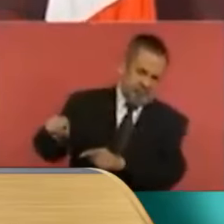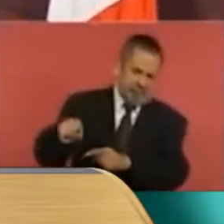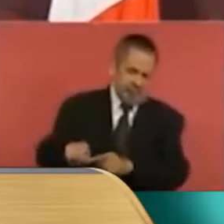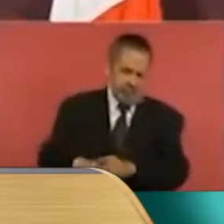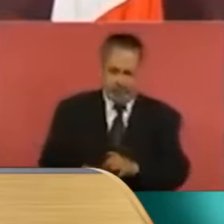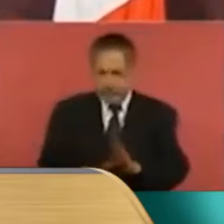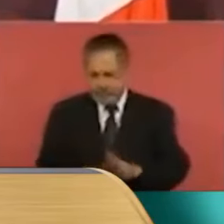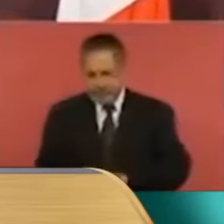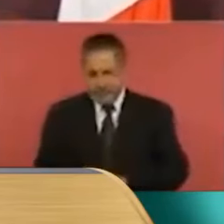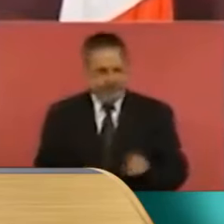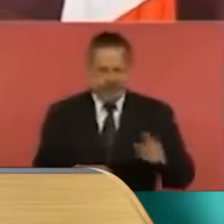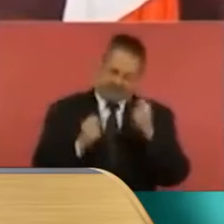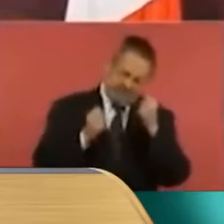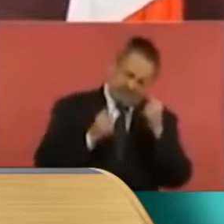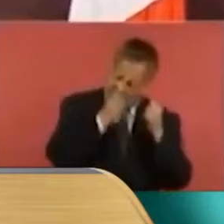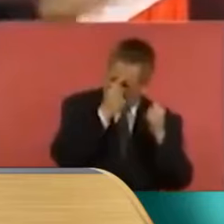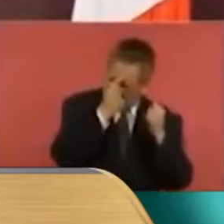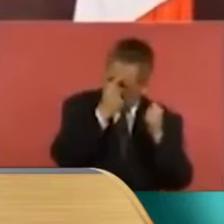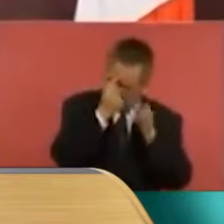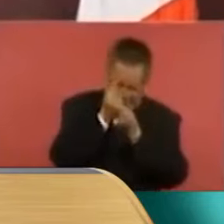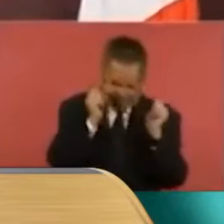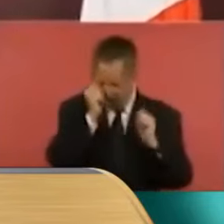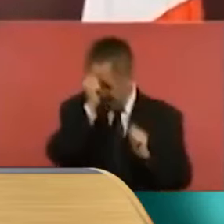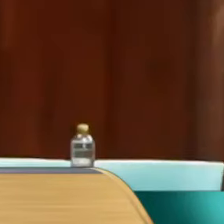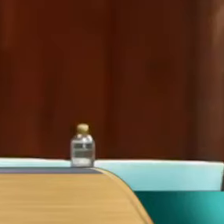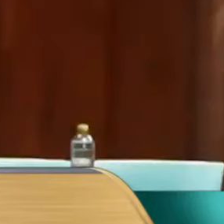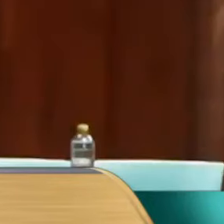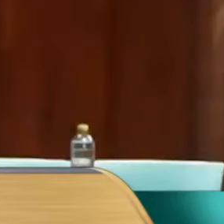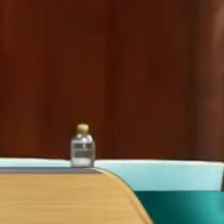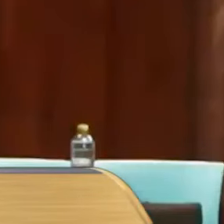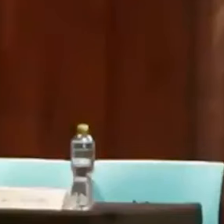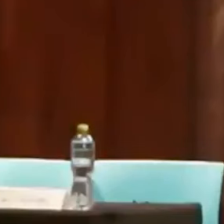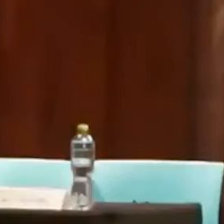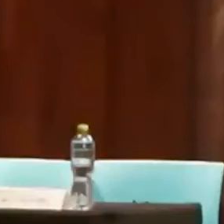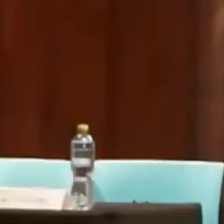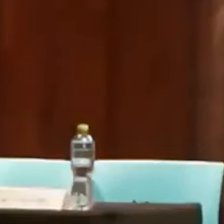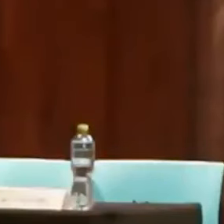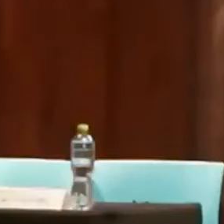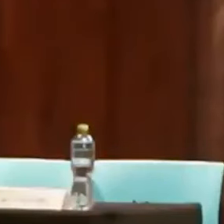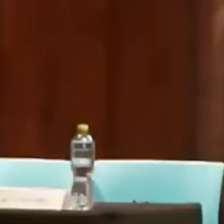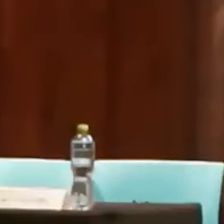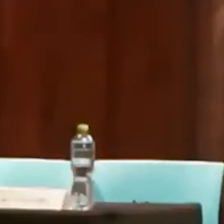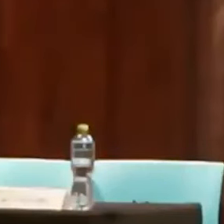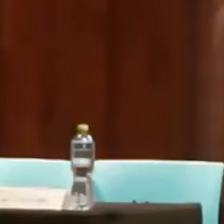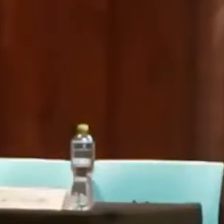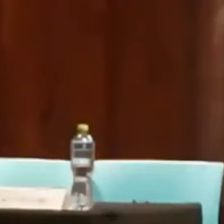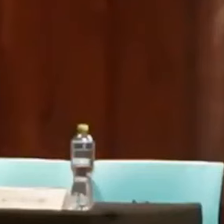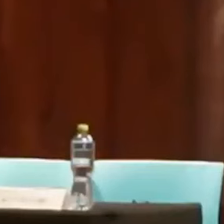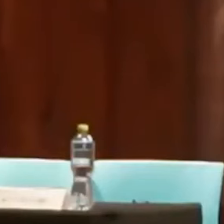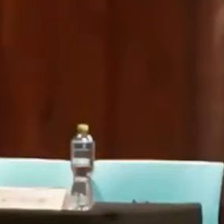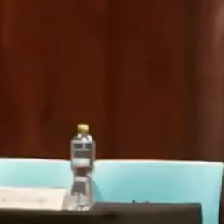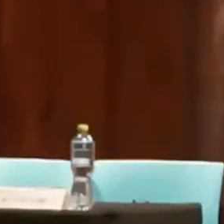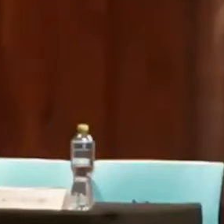y de ahí no salimos. Tras los señalamientos, los ex integrantes del grupo